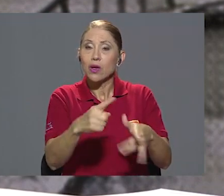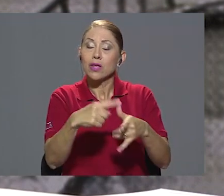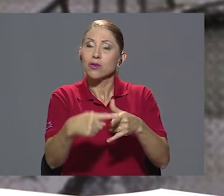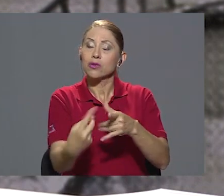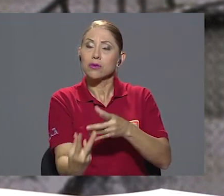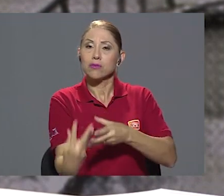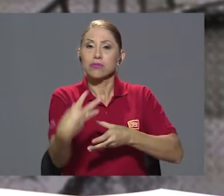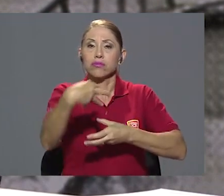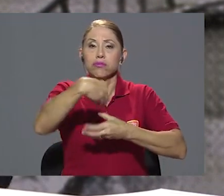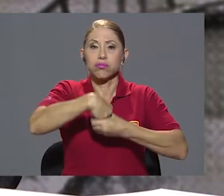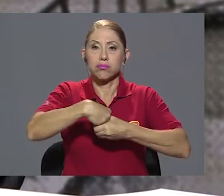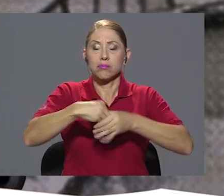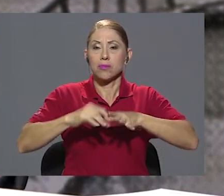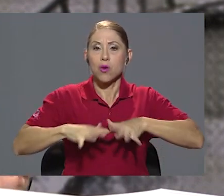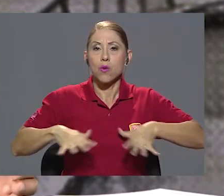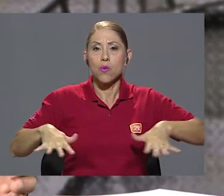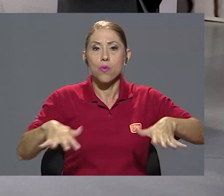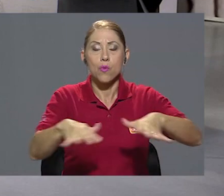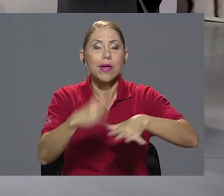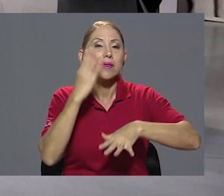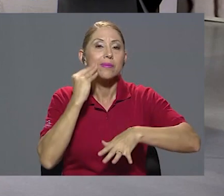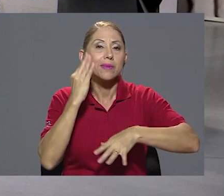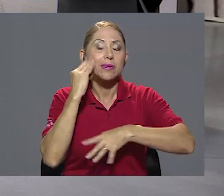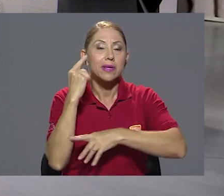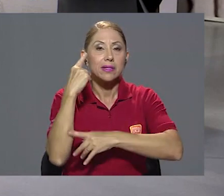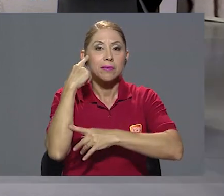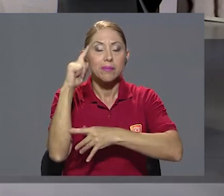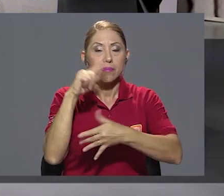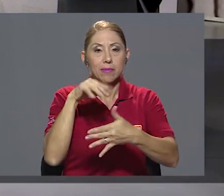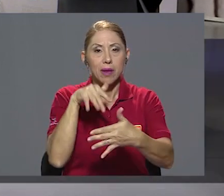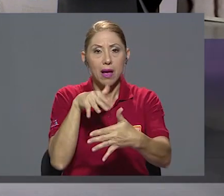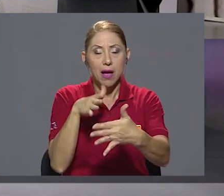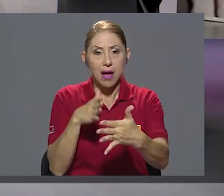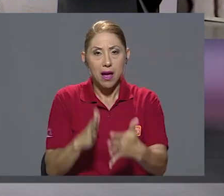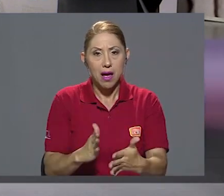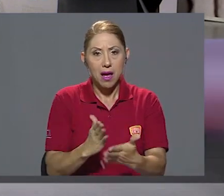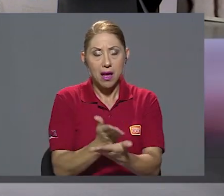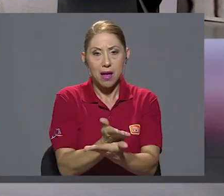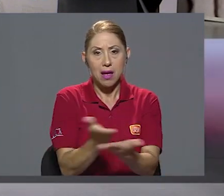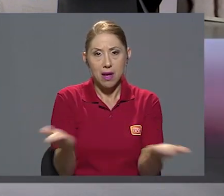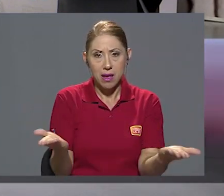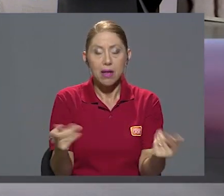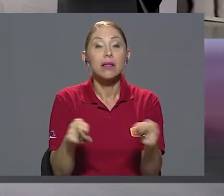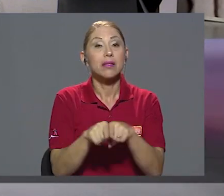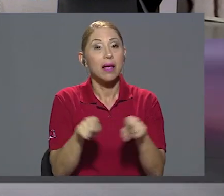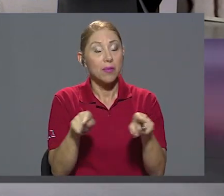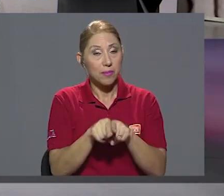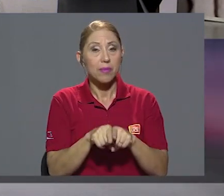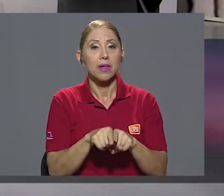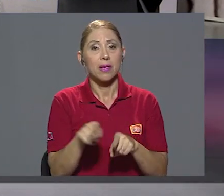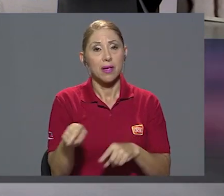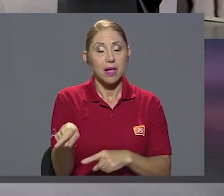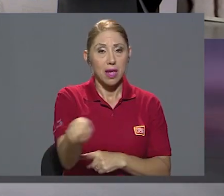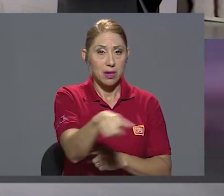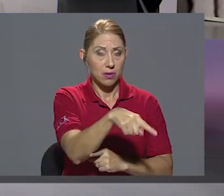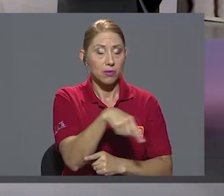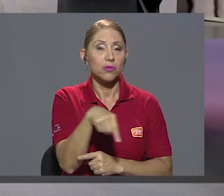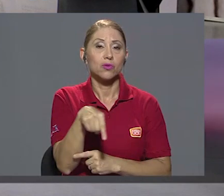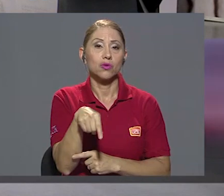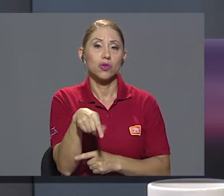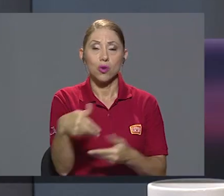en la experiencia que puedan generarle a estos estudiantes que de alguna manera también entran en